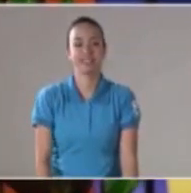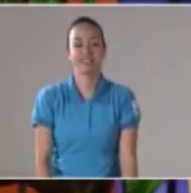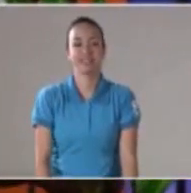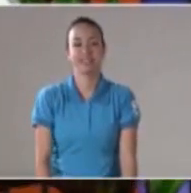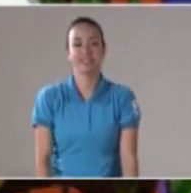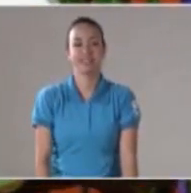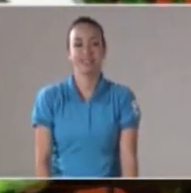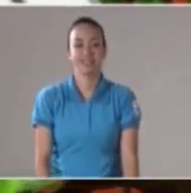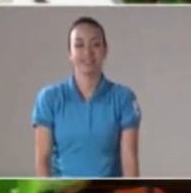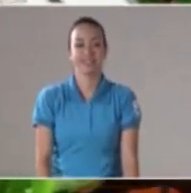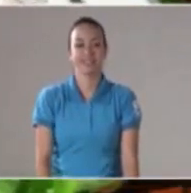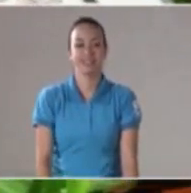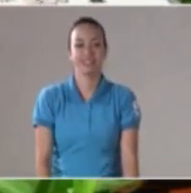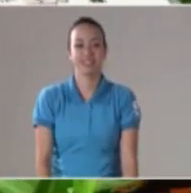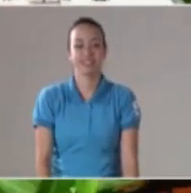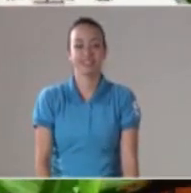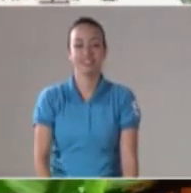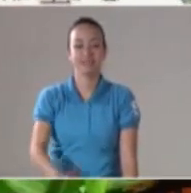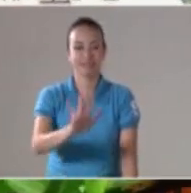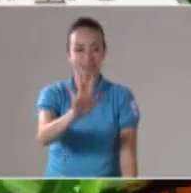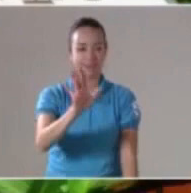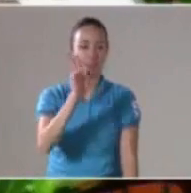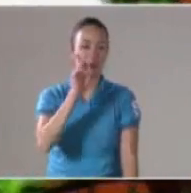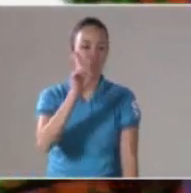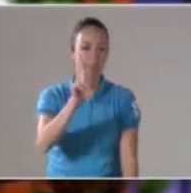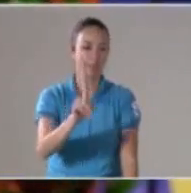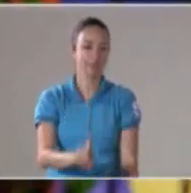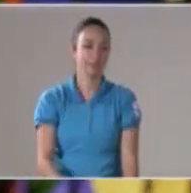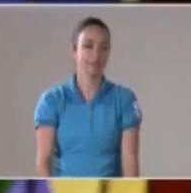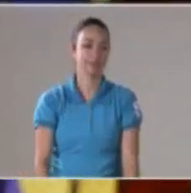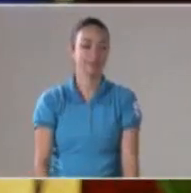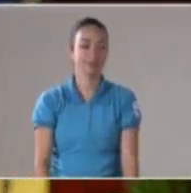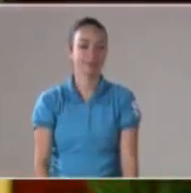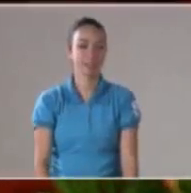¿Eh? A ver, pues. Viste, pues.